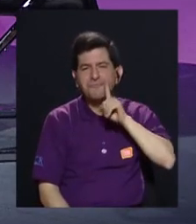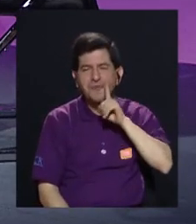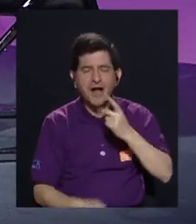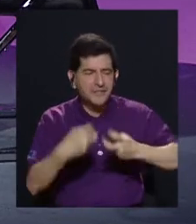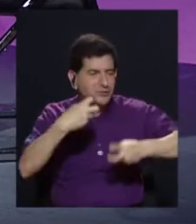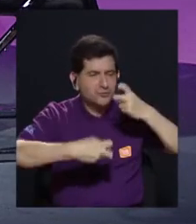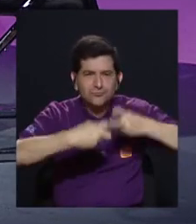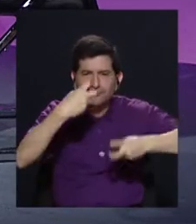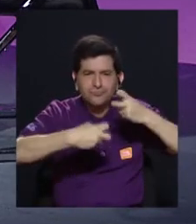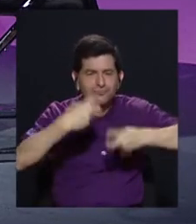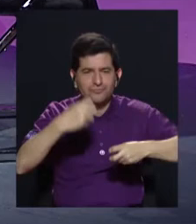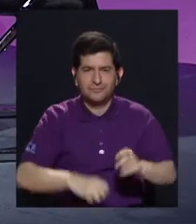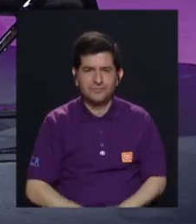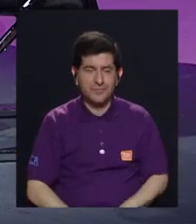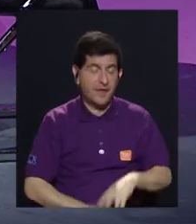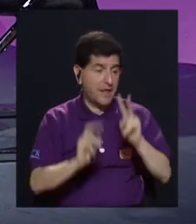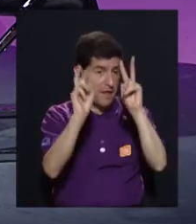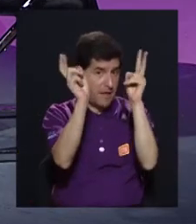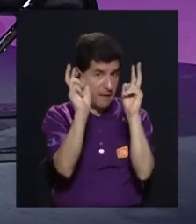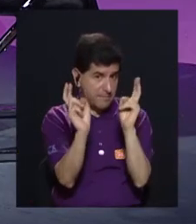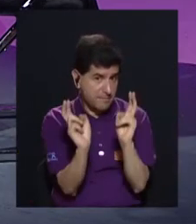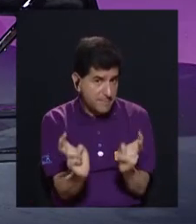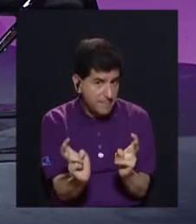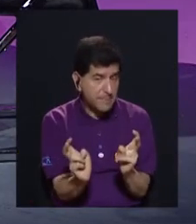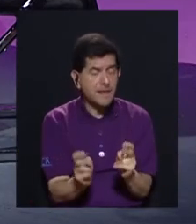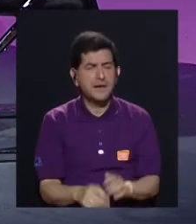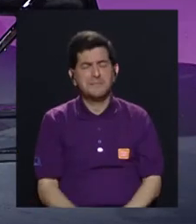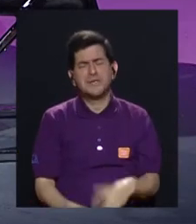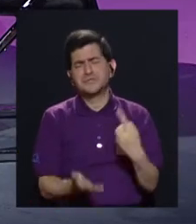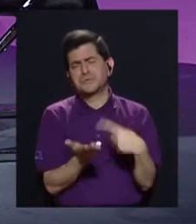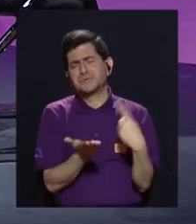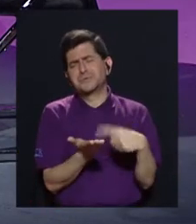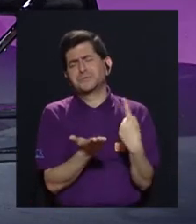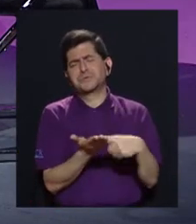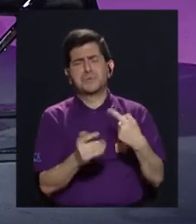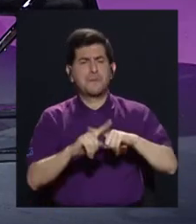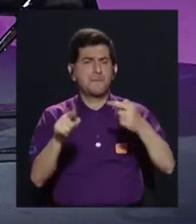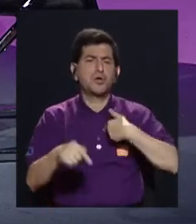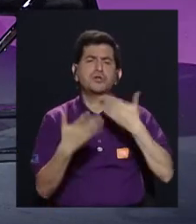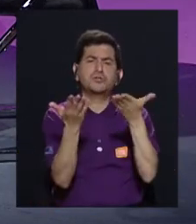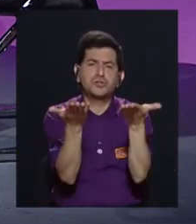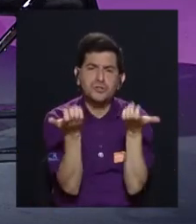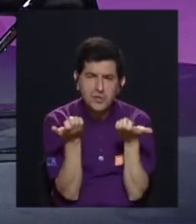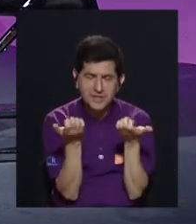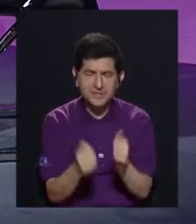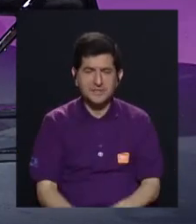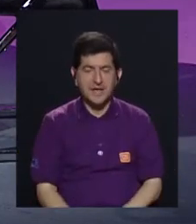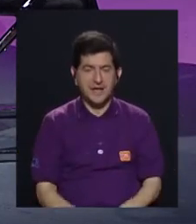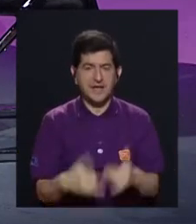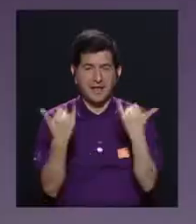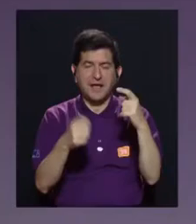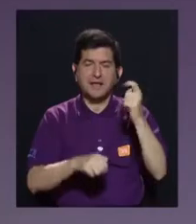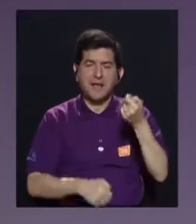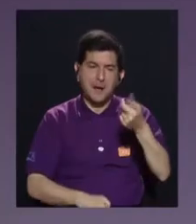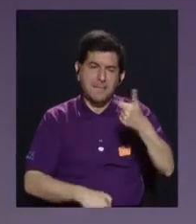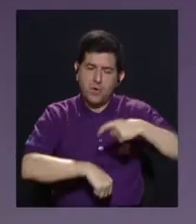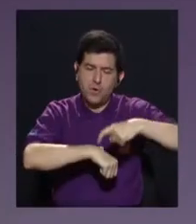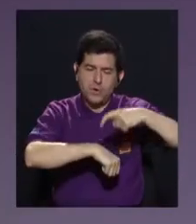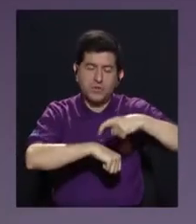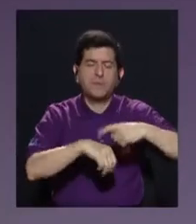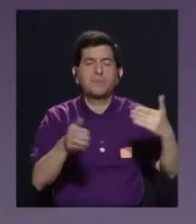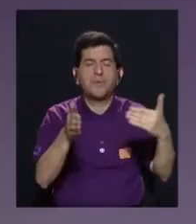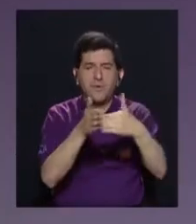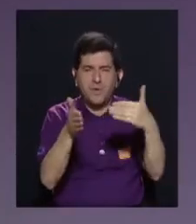en la pequeña aquellos temas que son altamente conflictivos pero yo realmente quisiera como nos quedan pocos minutos puedo